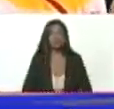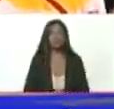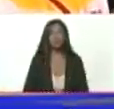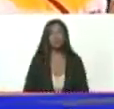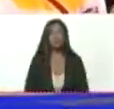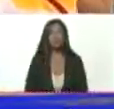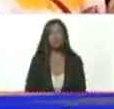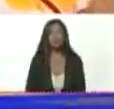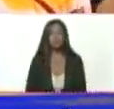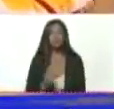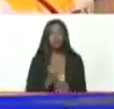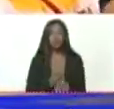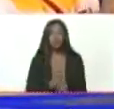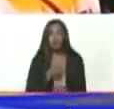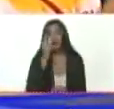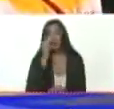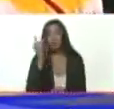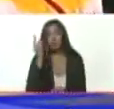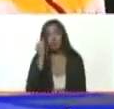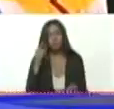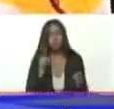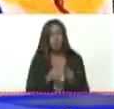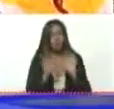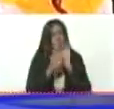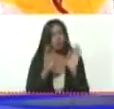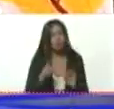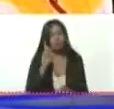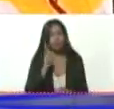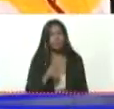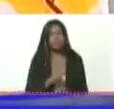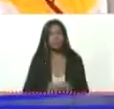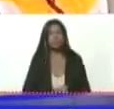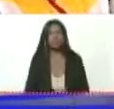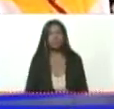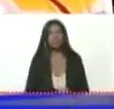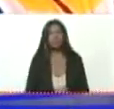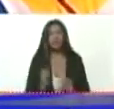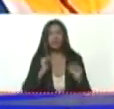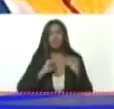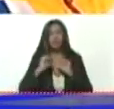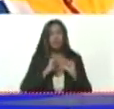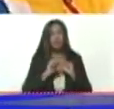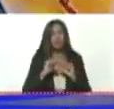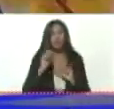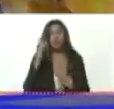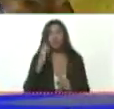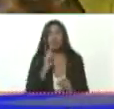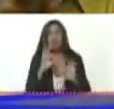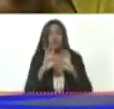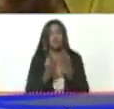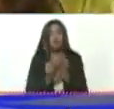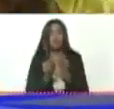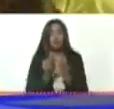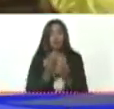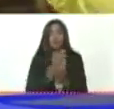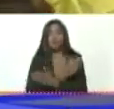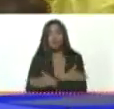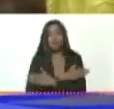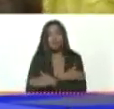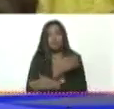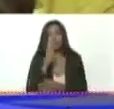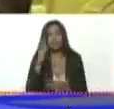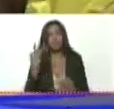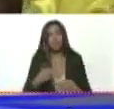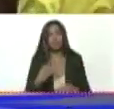a los trabajadores, trabajadoras, al movimiento bolivariano de familia, felicidades.